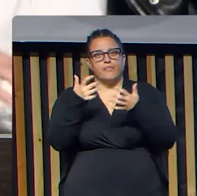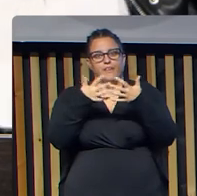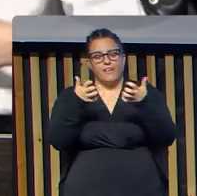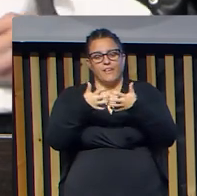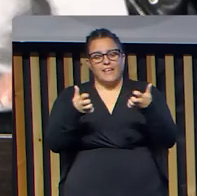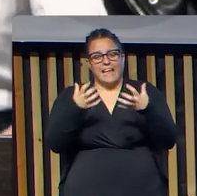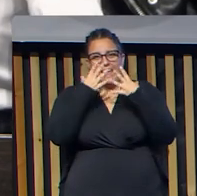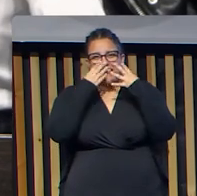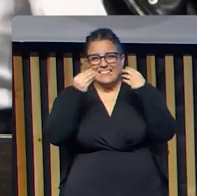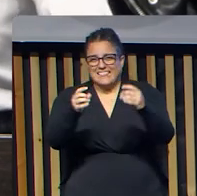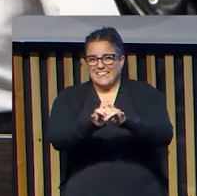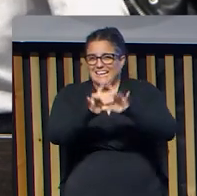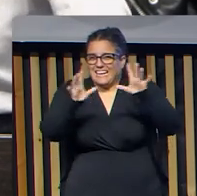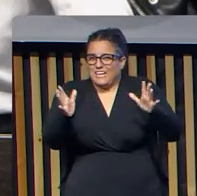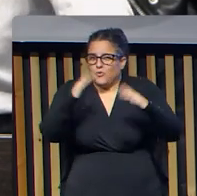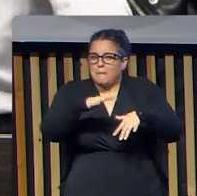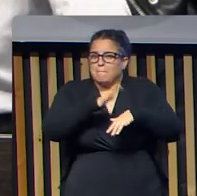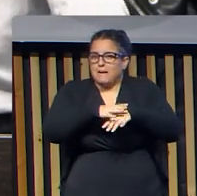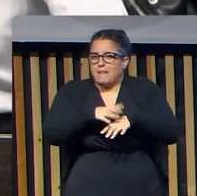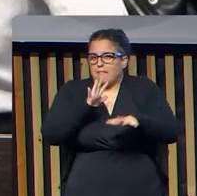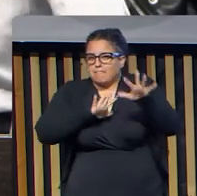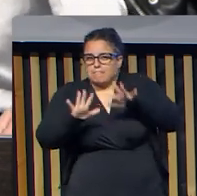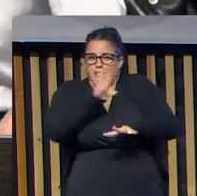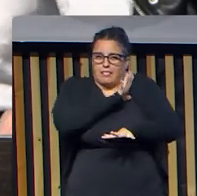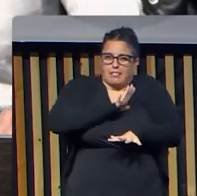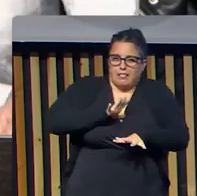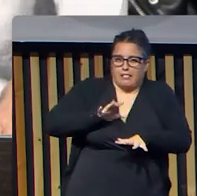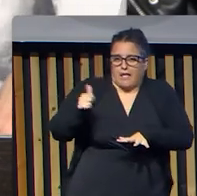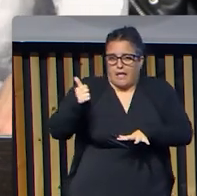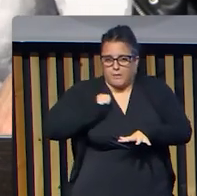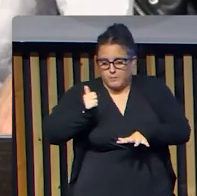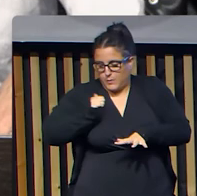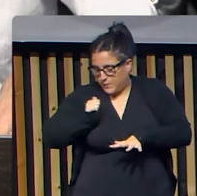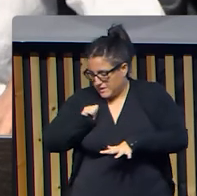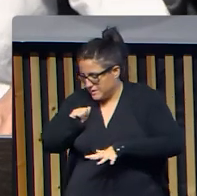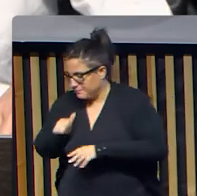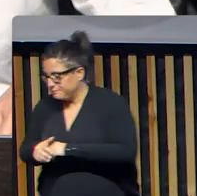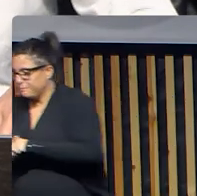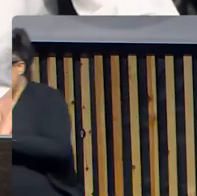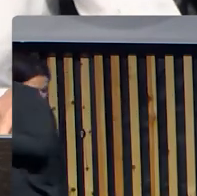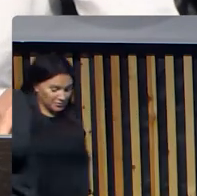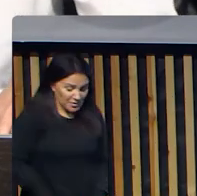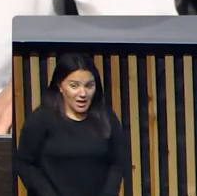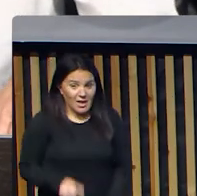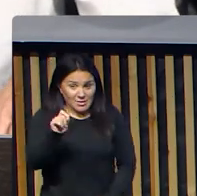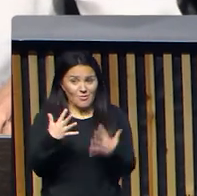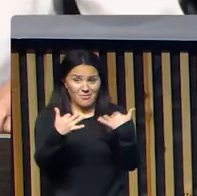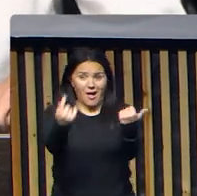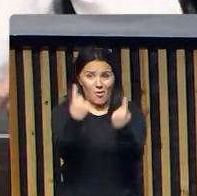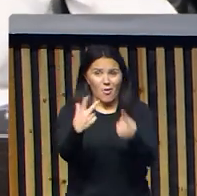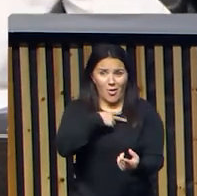sala que me van a matar pero también de el peso no y que me dicen claramente si no lo hago muy largo el cliente